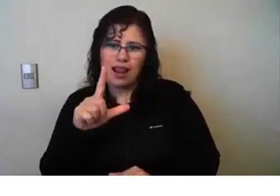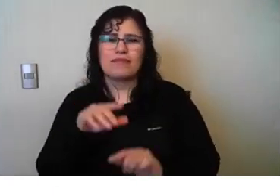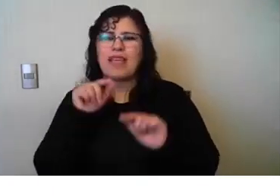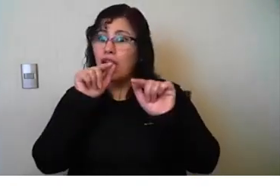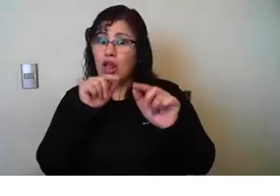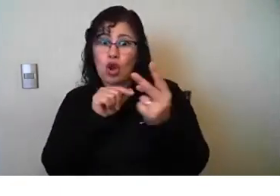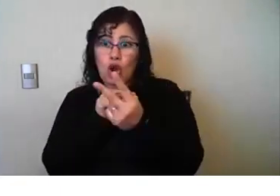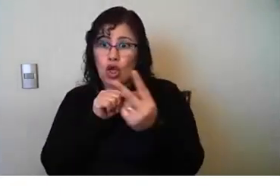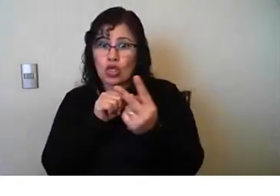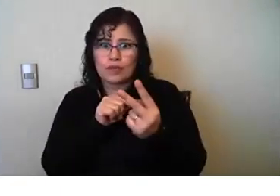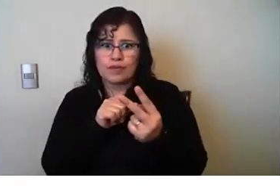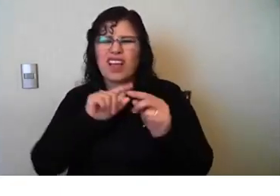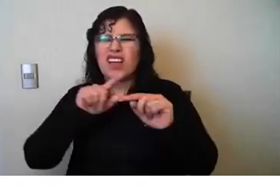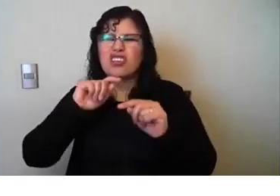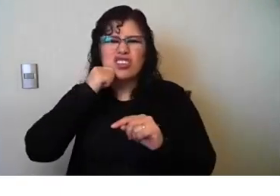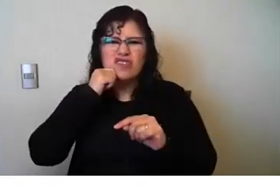delimitar giros.